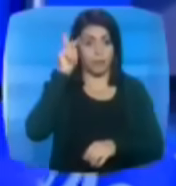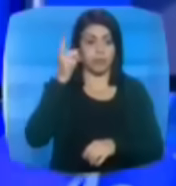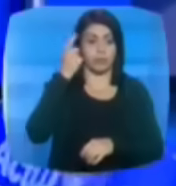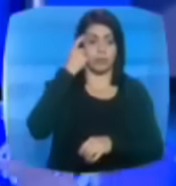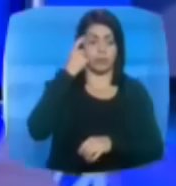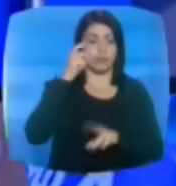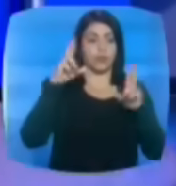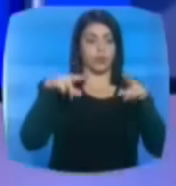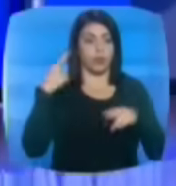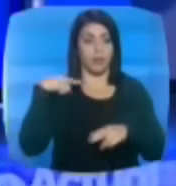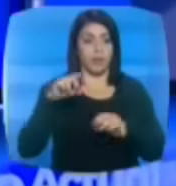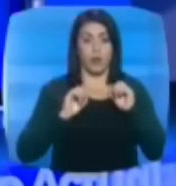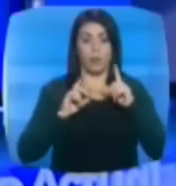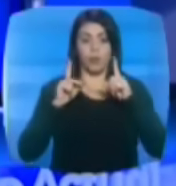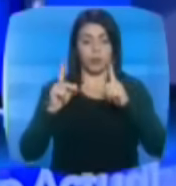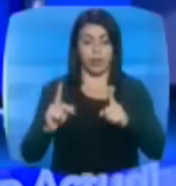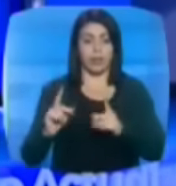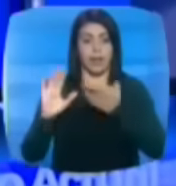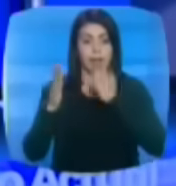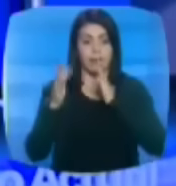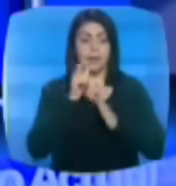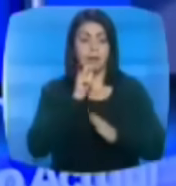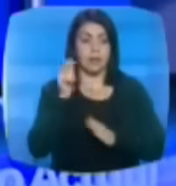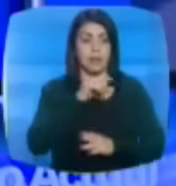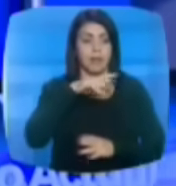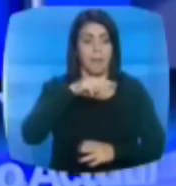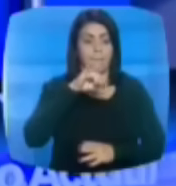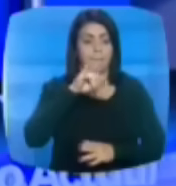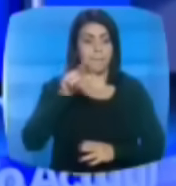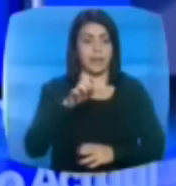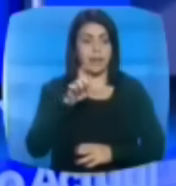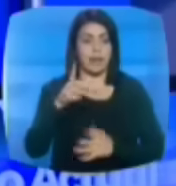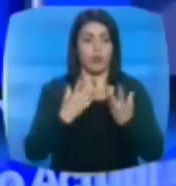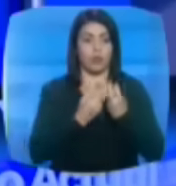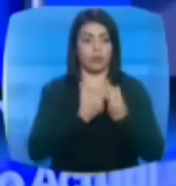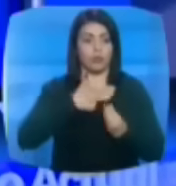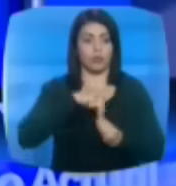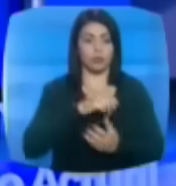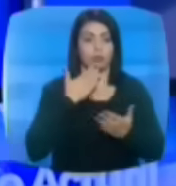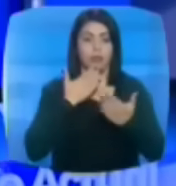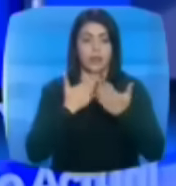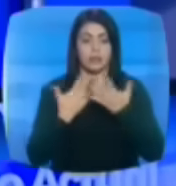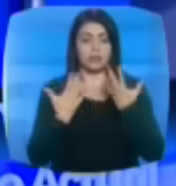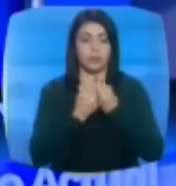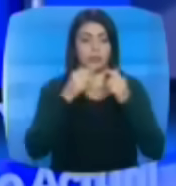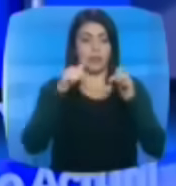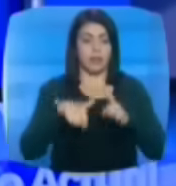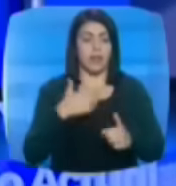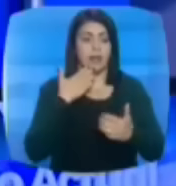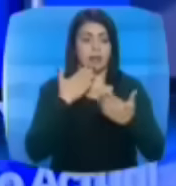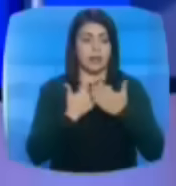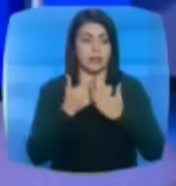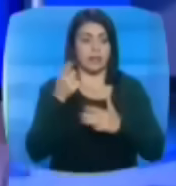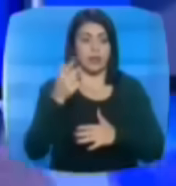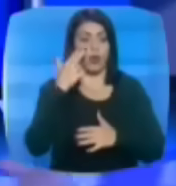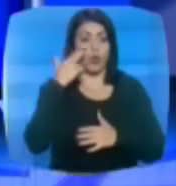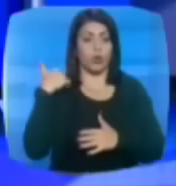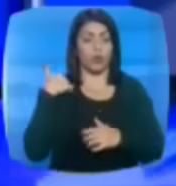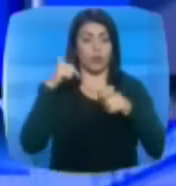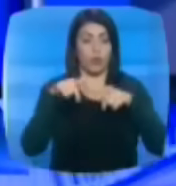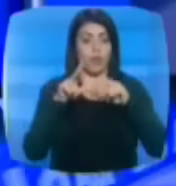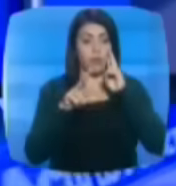Oh. Nunca había tenido la oportunidad de entrevistarte, Miguel Zambrano, con nosotros. Gracias por estar aquí. ¿Cómo estás? No, vale, gracias a ti, Maite. Qué orgullo verte